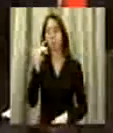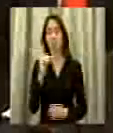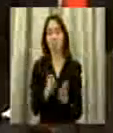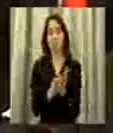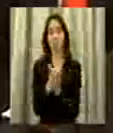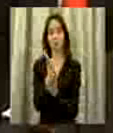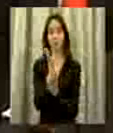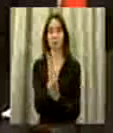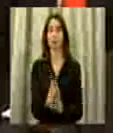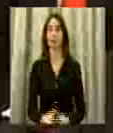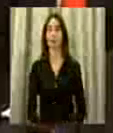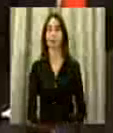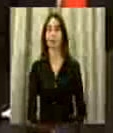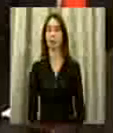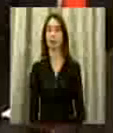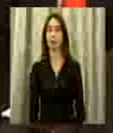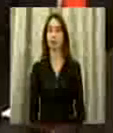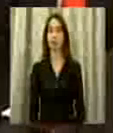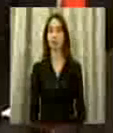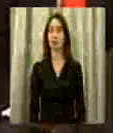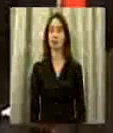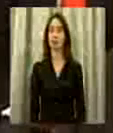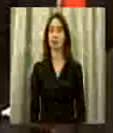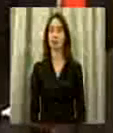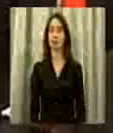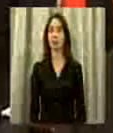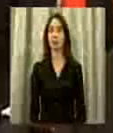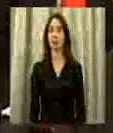partir.